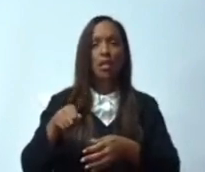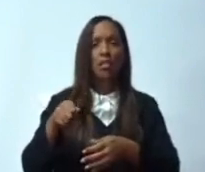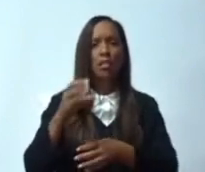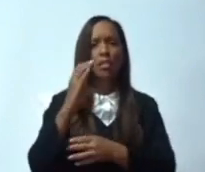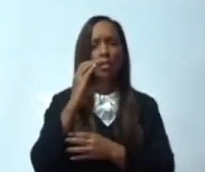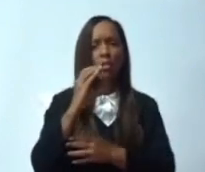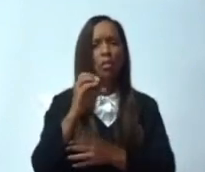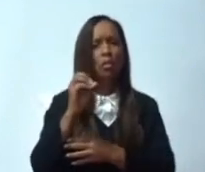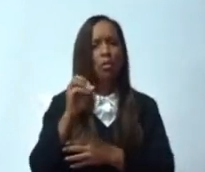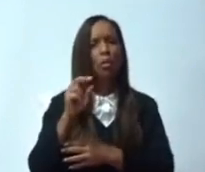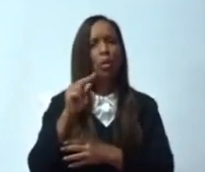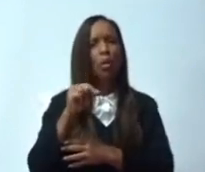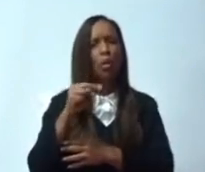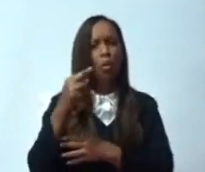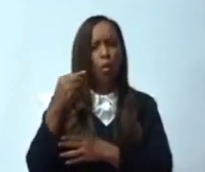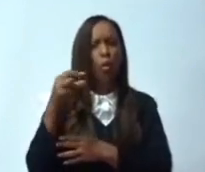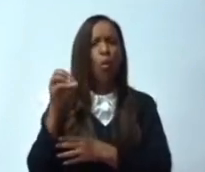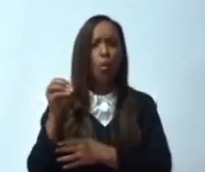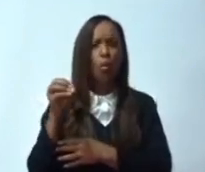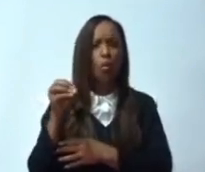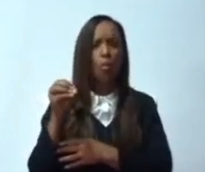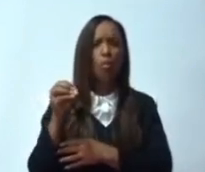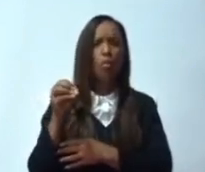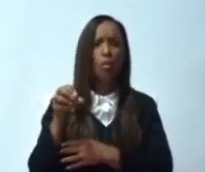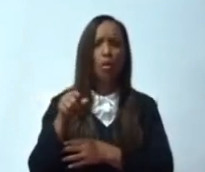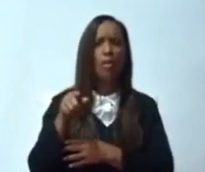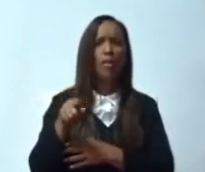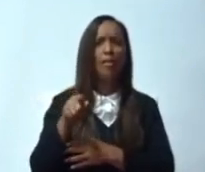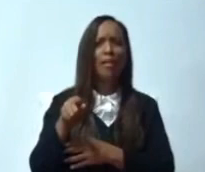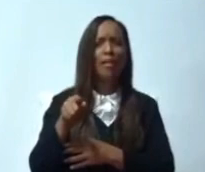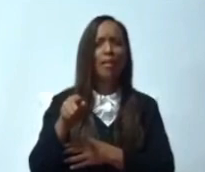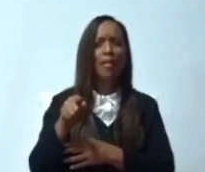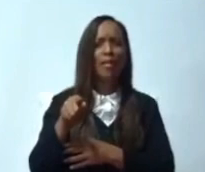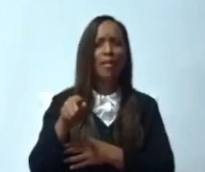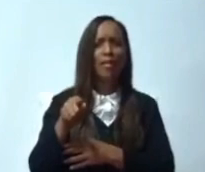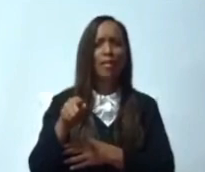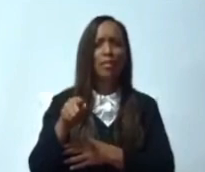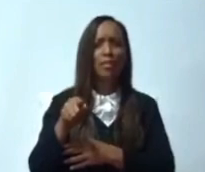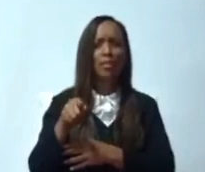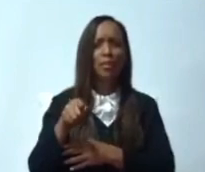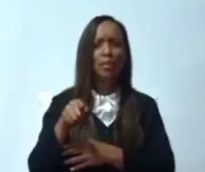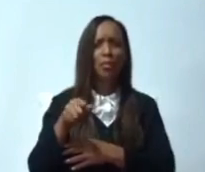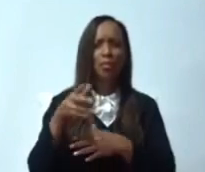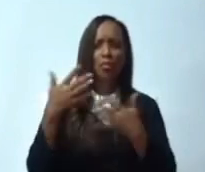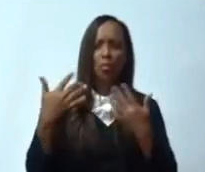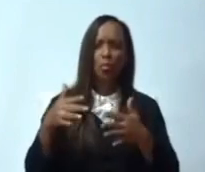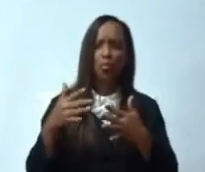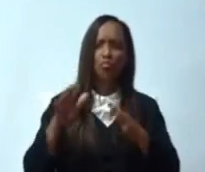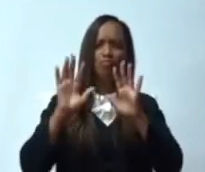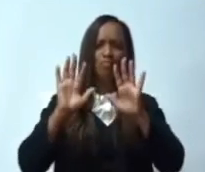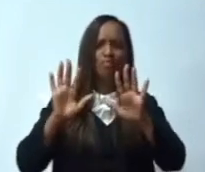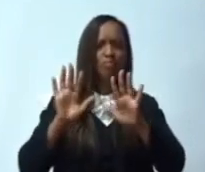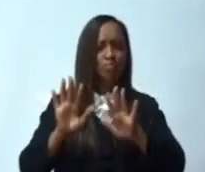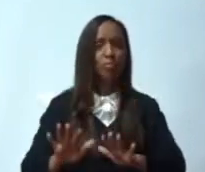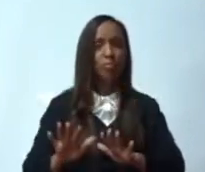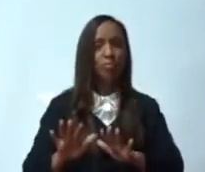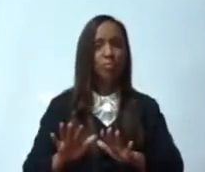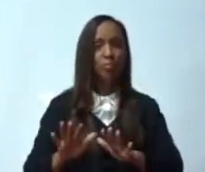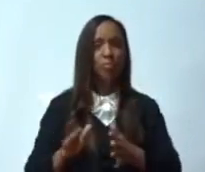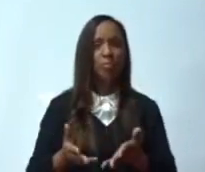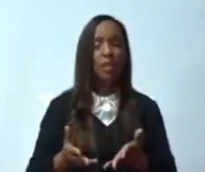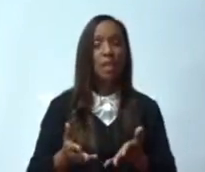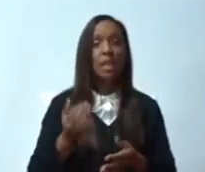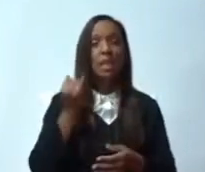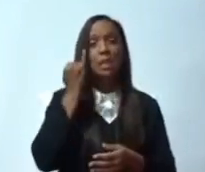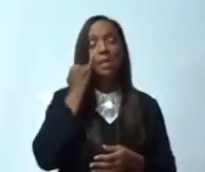día es posible que le preguntemos a algunos de los jóvenes de Villamella, y por qué no del país, quién fue Sisto Minier,